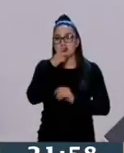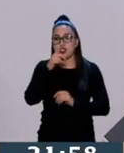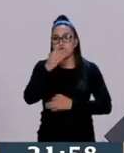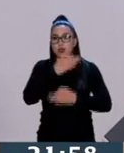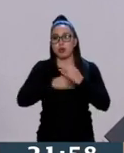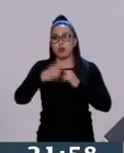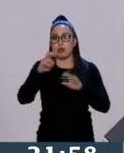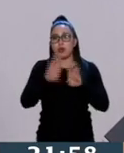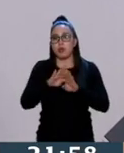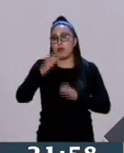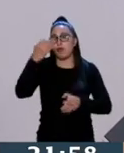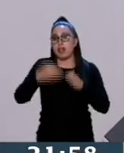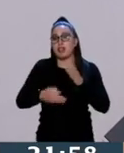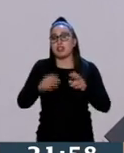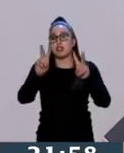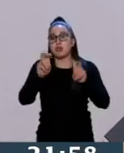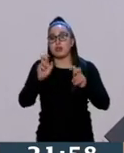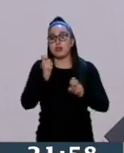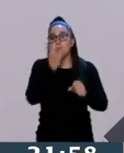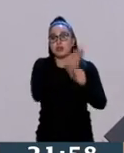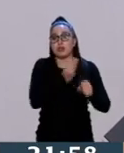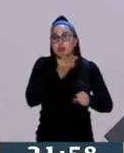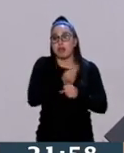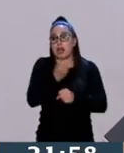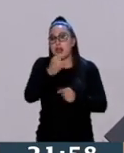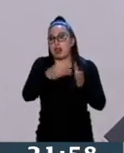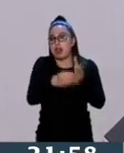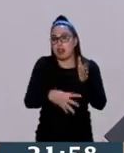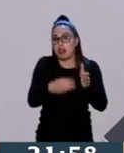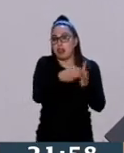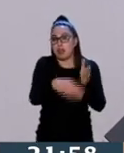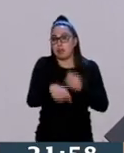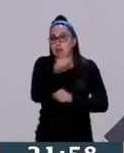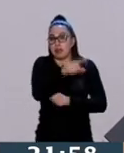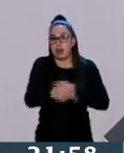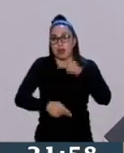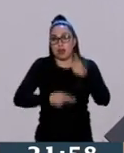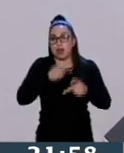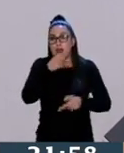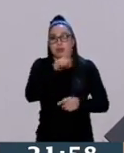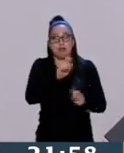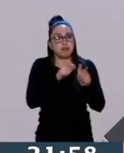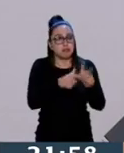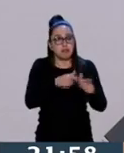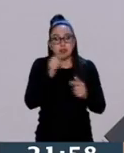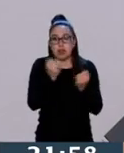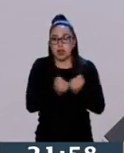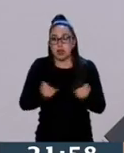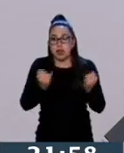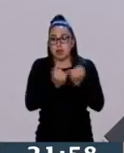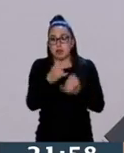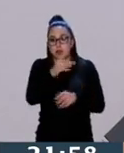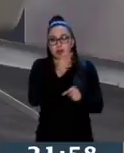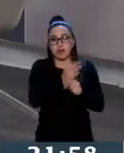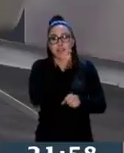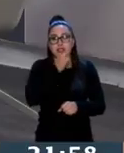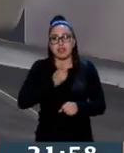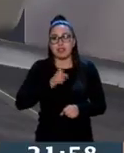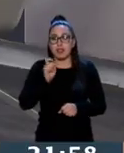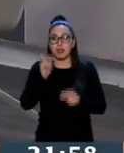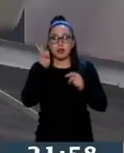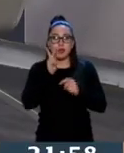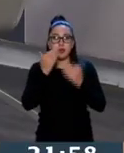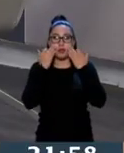de falta de mantenimiento, ¿no? Y de esta manera se pliega a lo que ha sido su versión original, pero como dices, sin